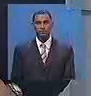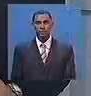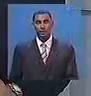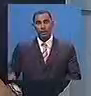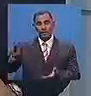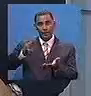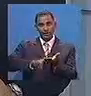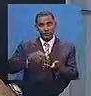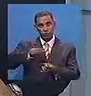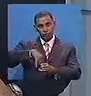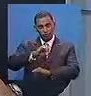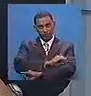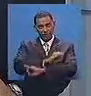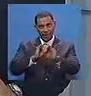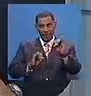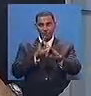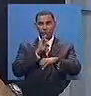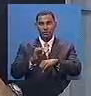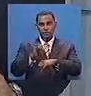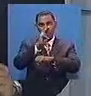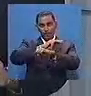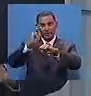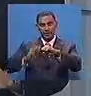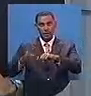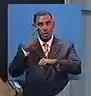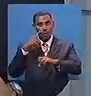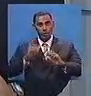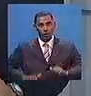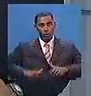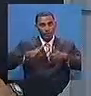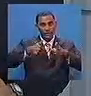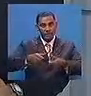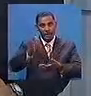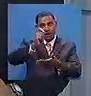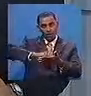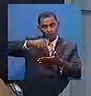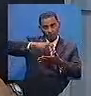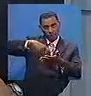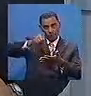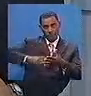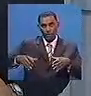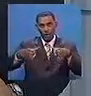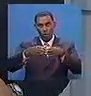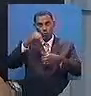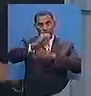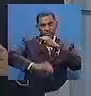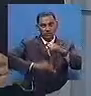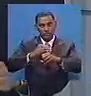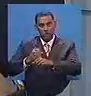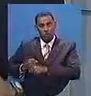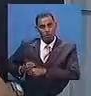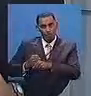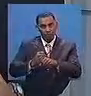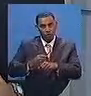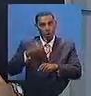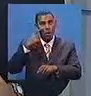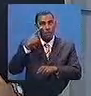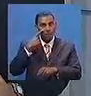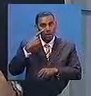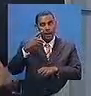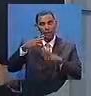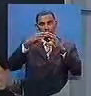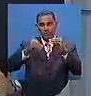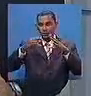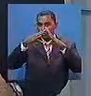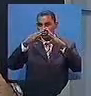De regreso para la parte final del noticiero Meridiano, inició el proceso de firmas de los equipos de Grandes Ligas para los prospectos de toda